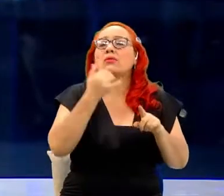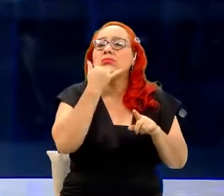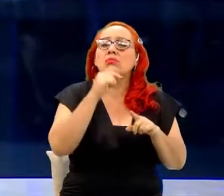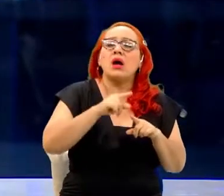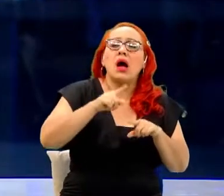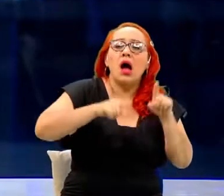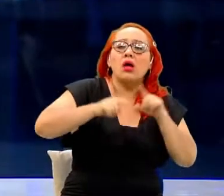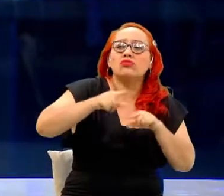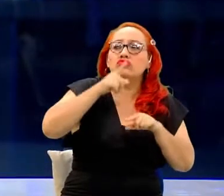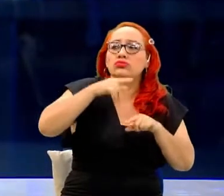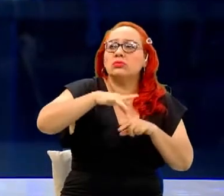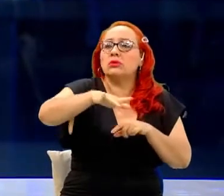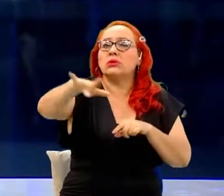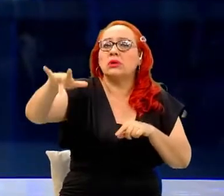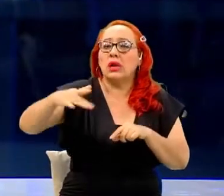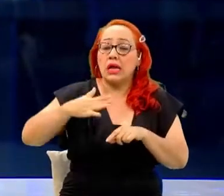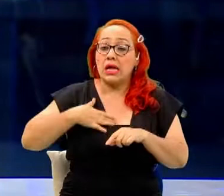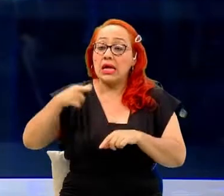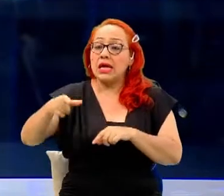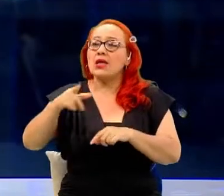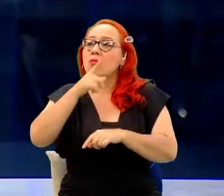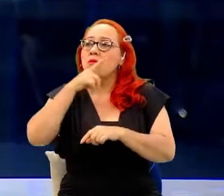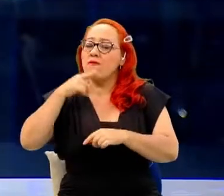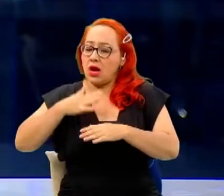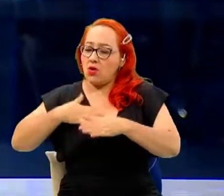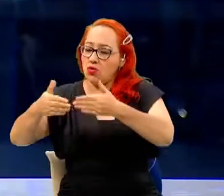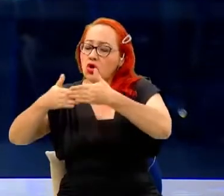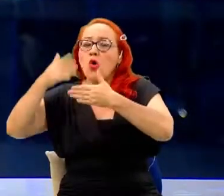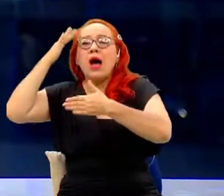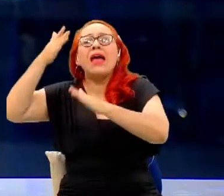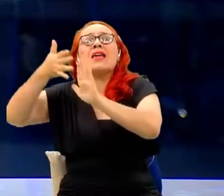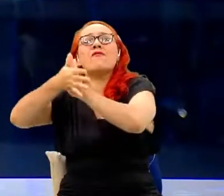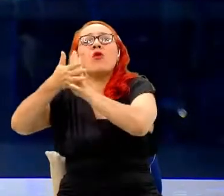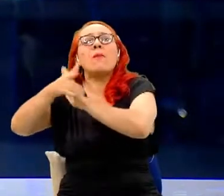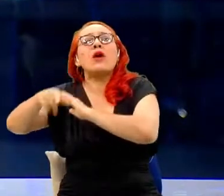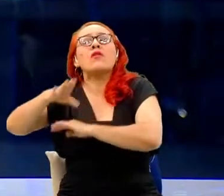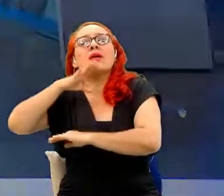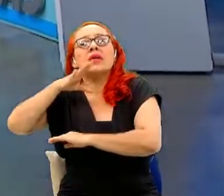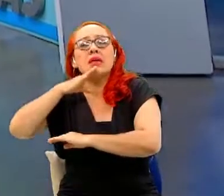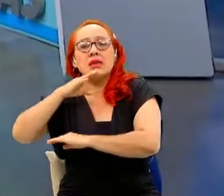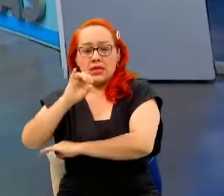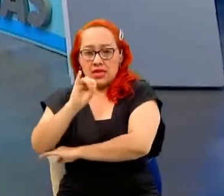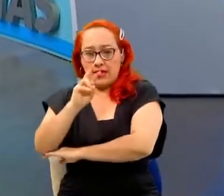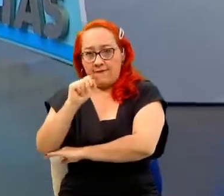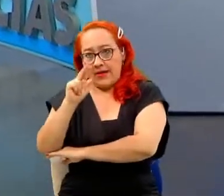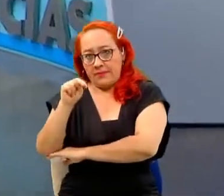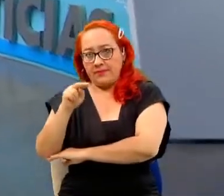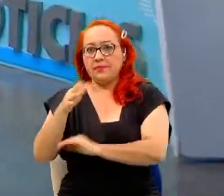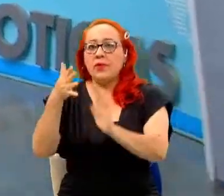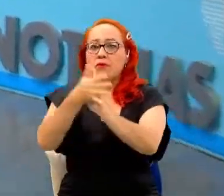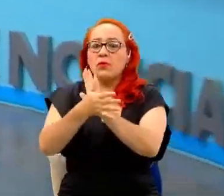creó la estrategia mi finca segura por eso la información atiene a esta hora iván ávila y van